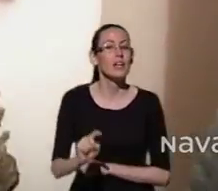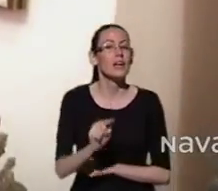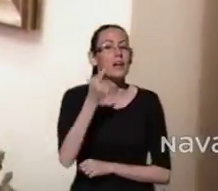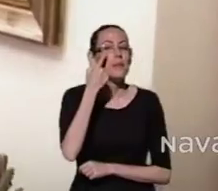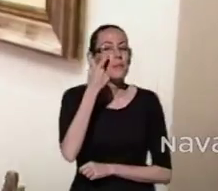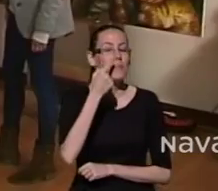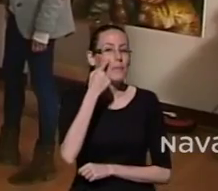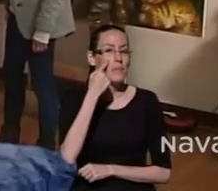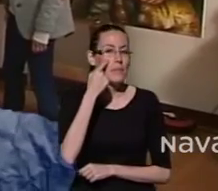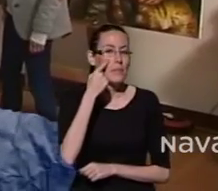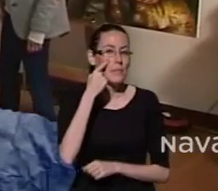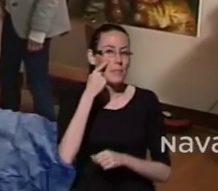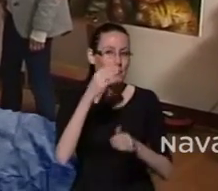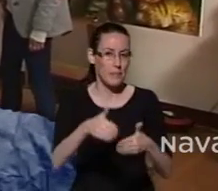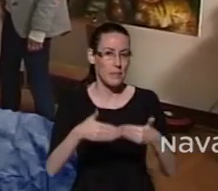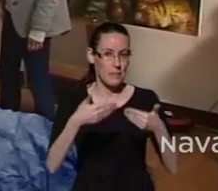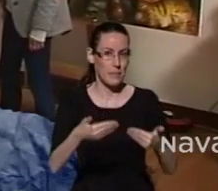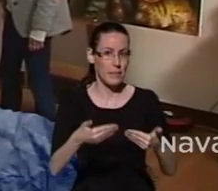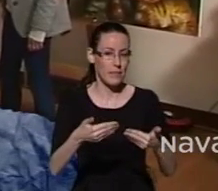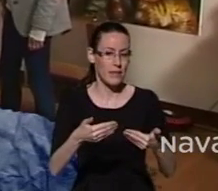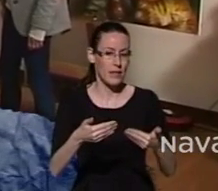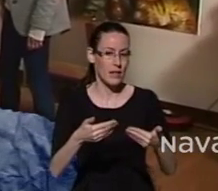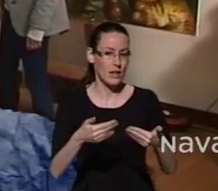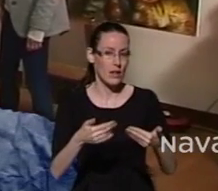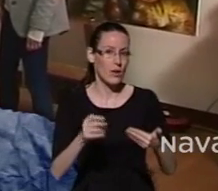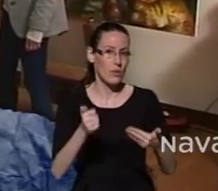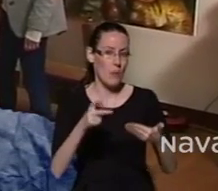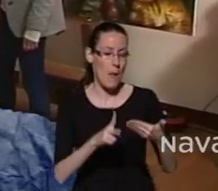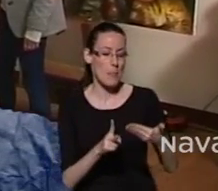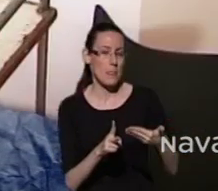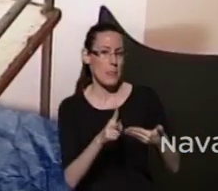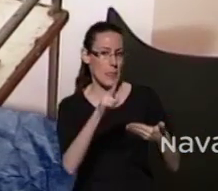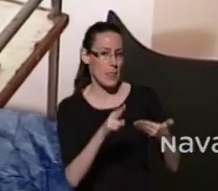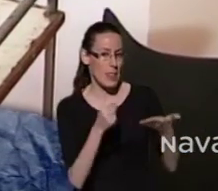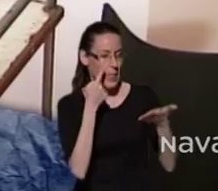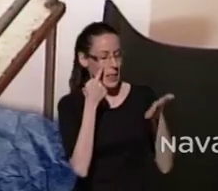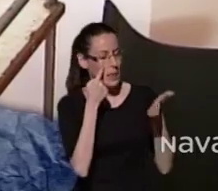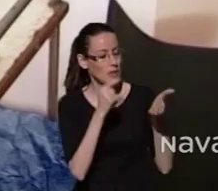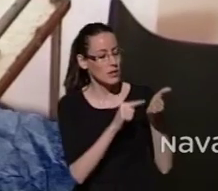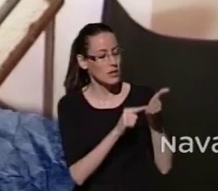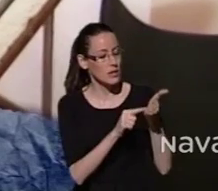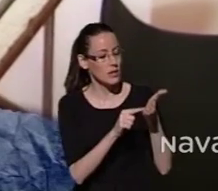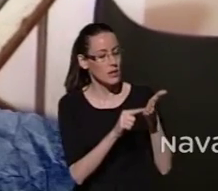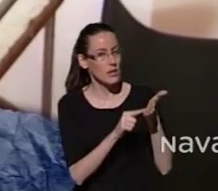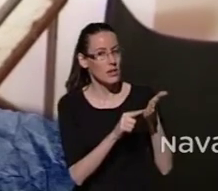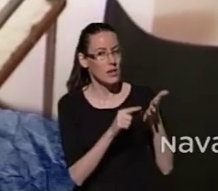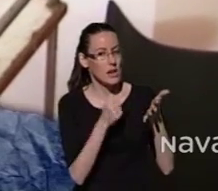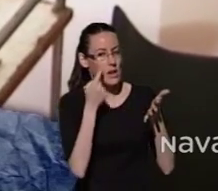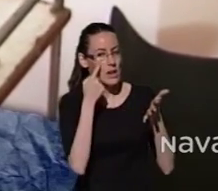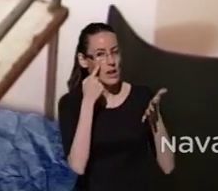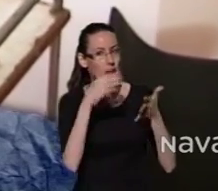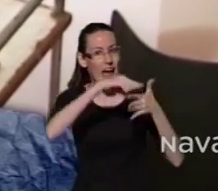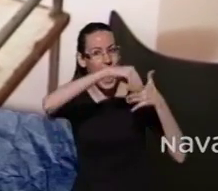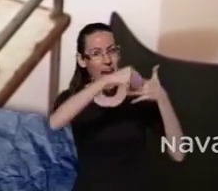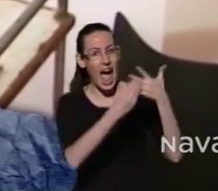la becada y lo que hago es un poco de taxidermia. Entonces se trata de abrir el ala en